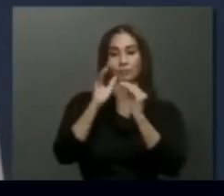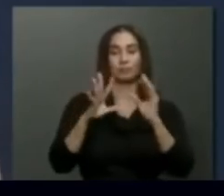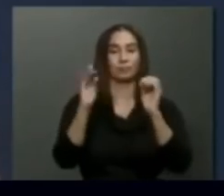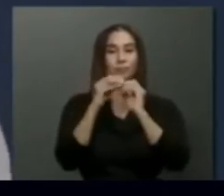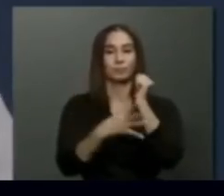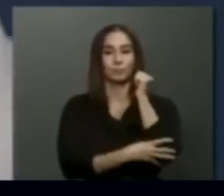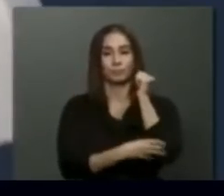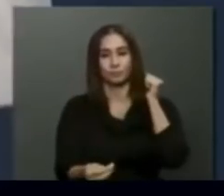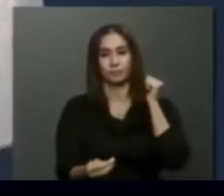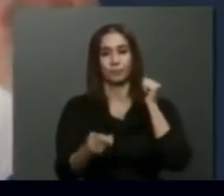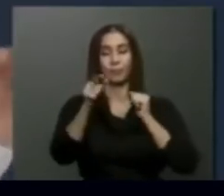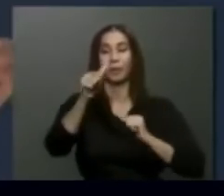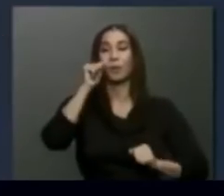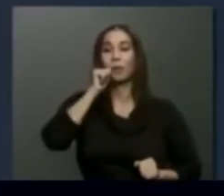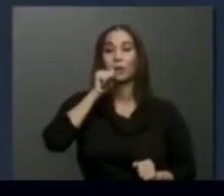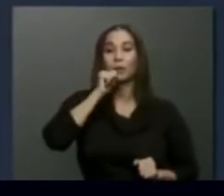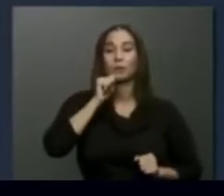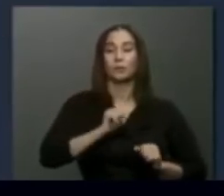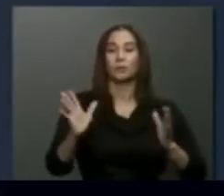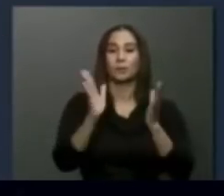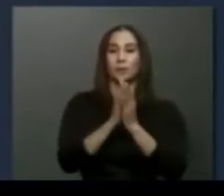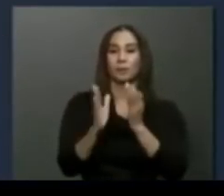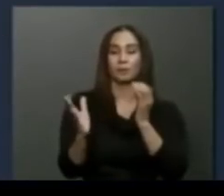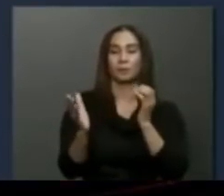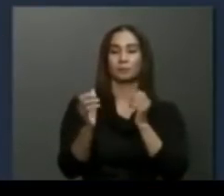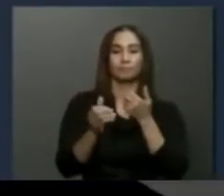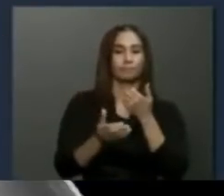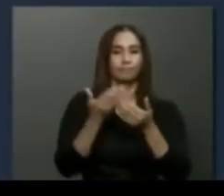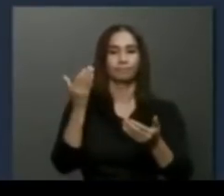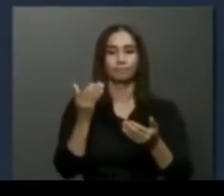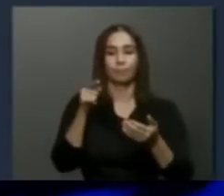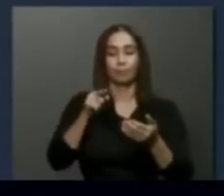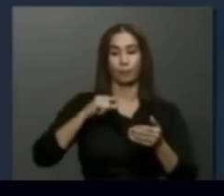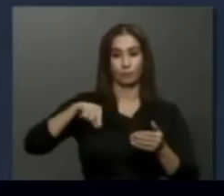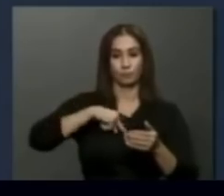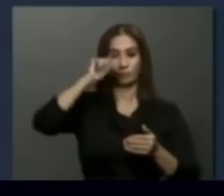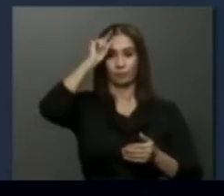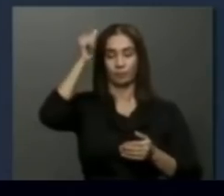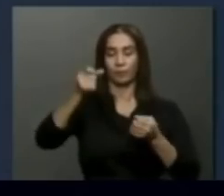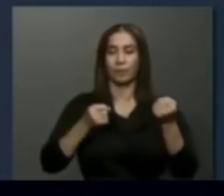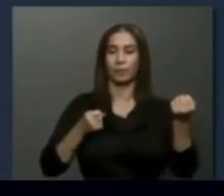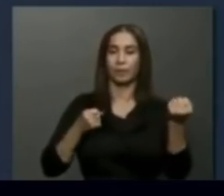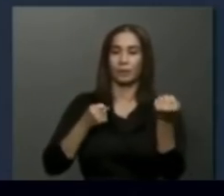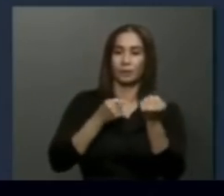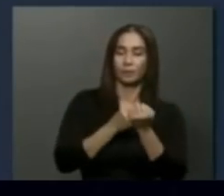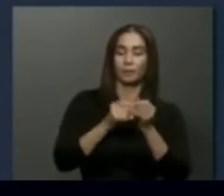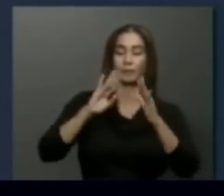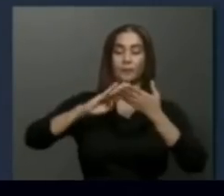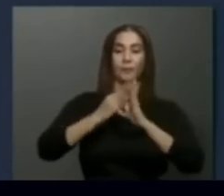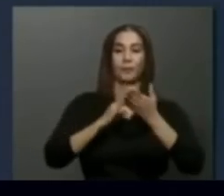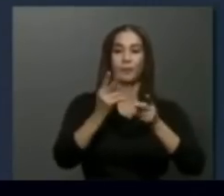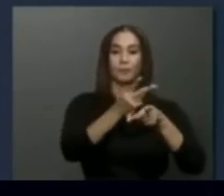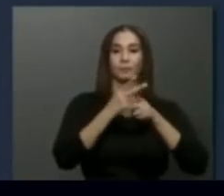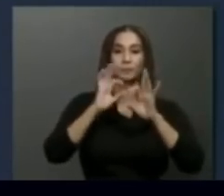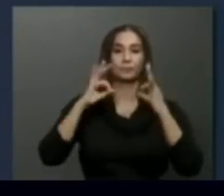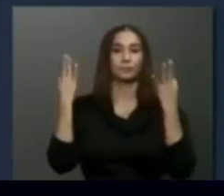pobreza. Son las mujeres las más afectadas y como gobierno nos comprometemos a impulsar las comunidades de